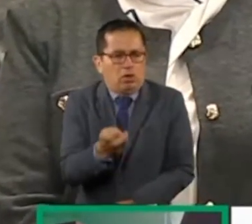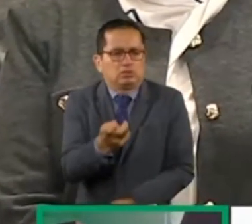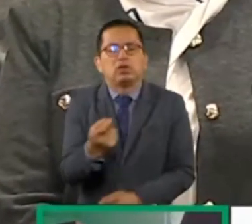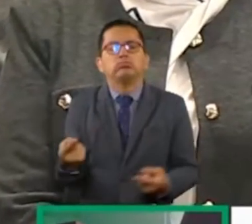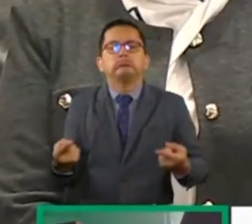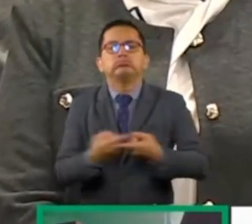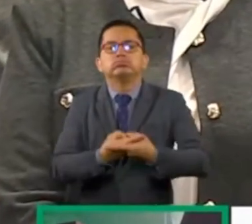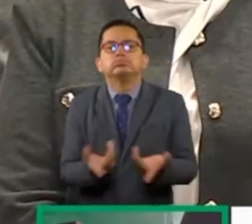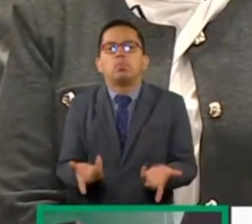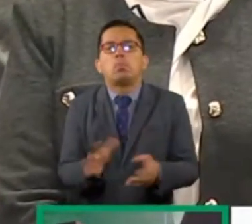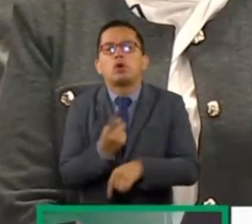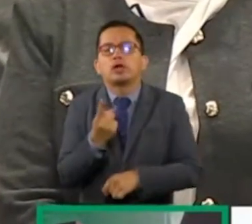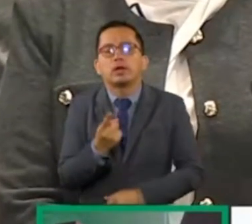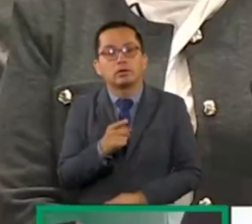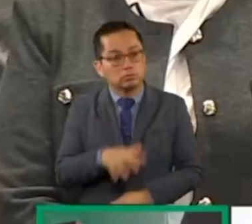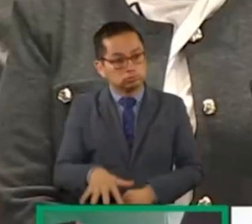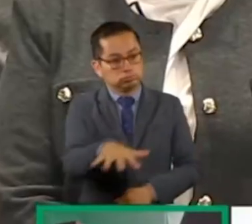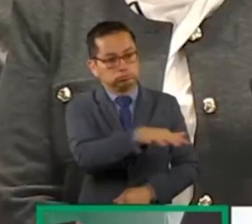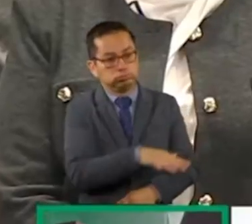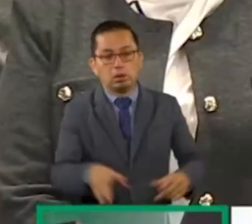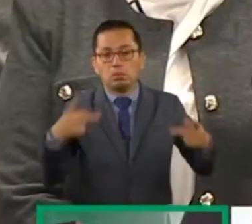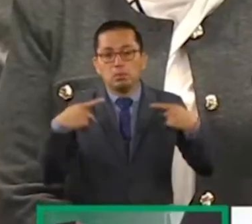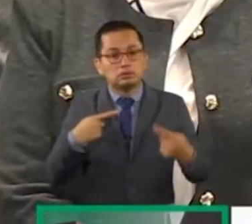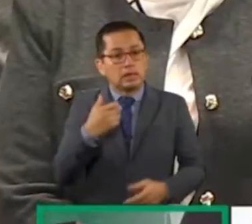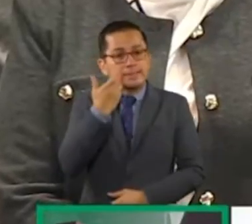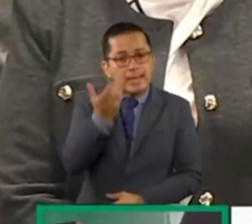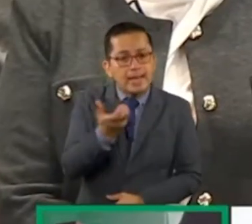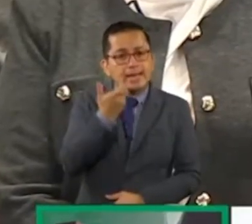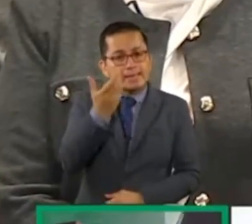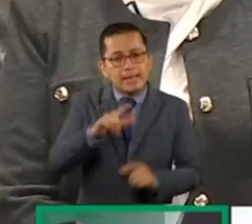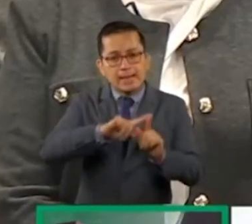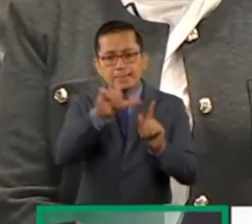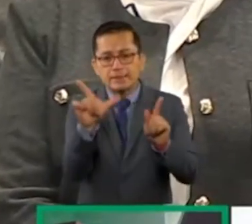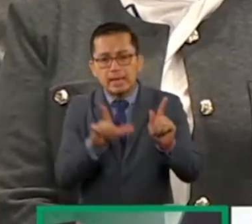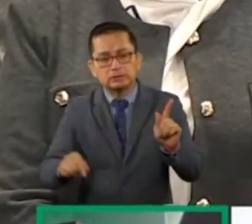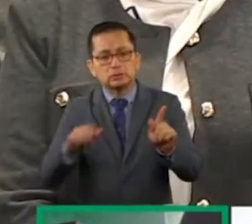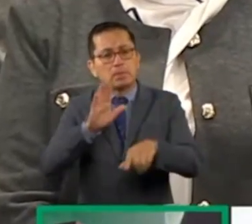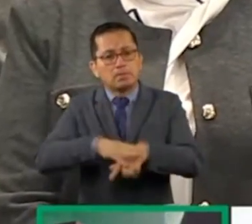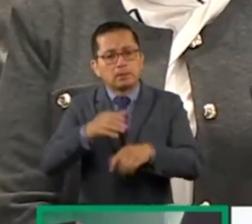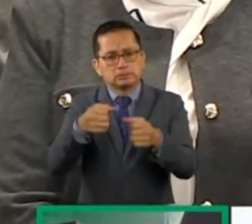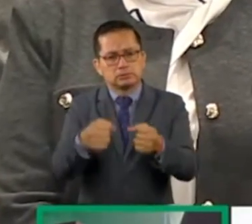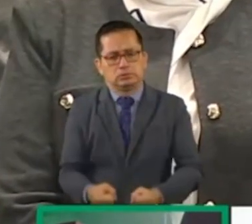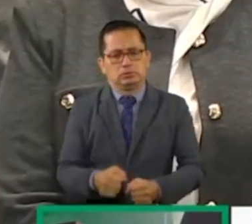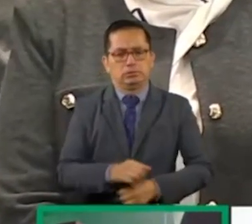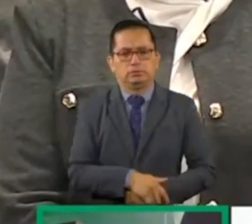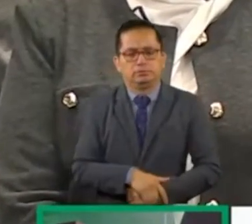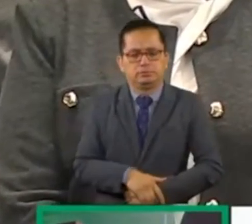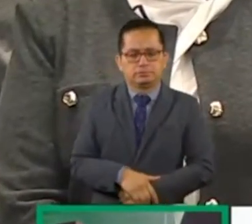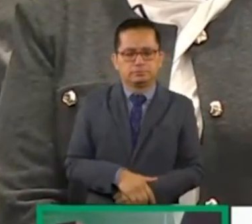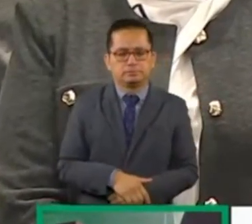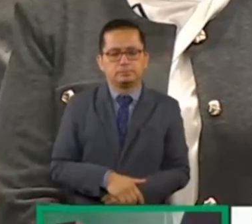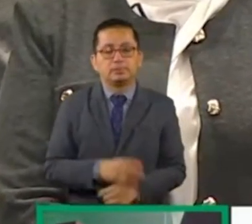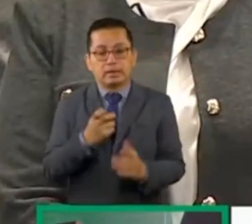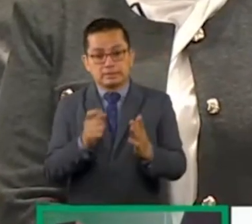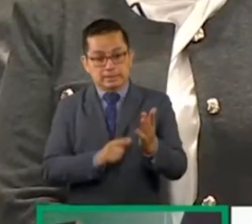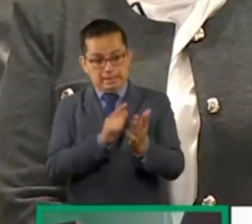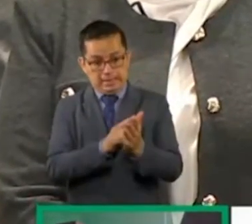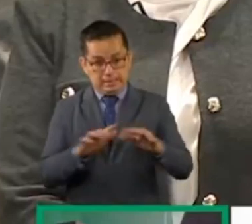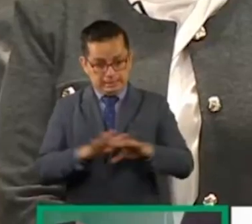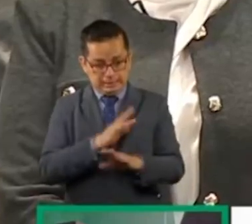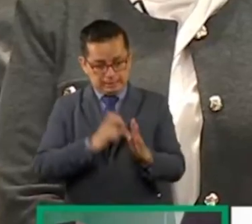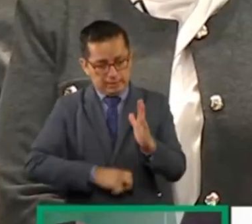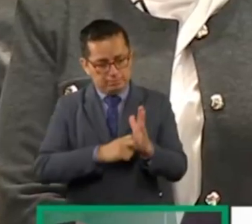el clamor social de un México más seguro. Hoy, con estas reformas, las dudas por fin